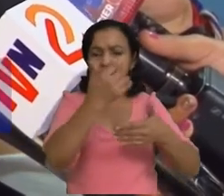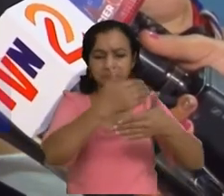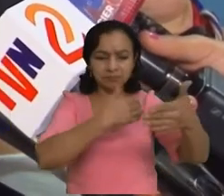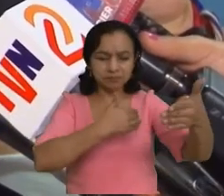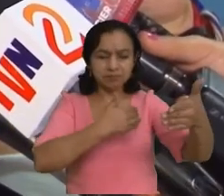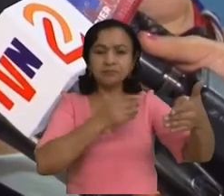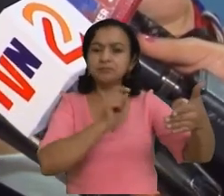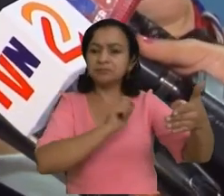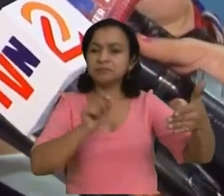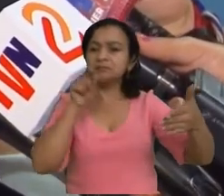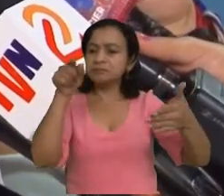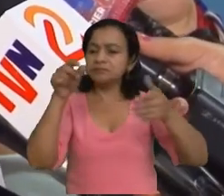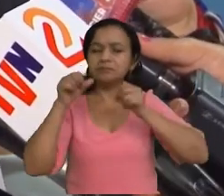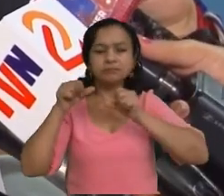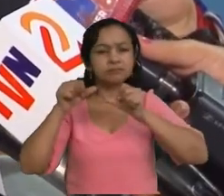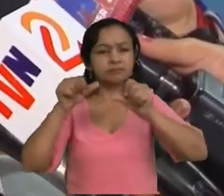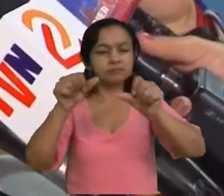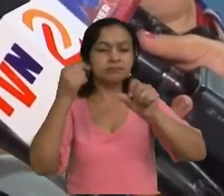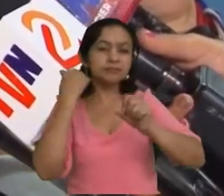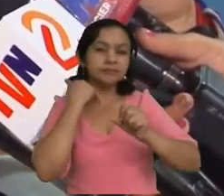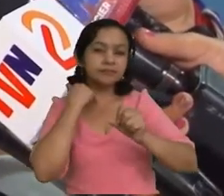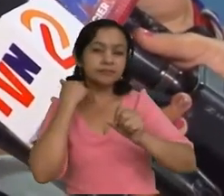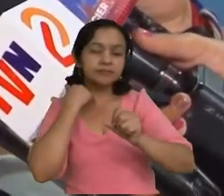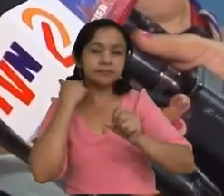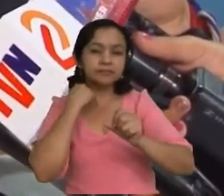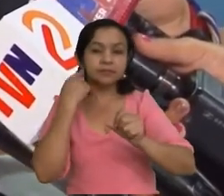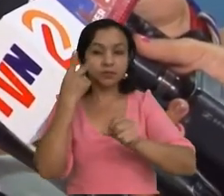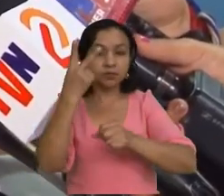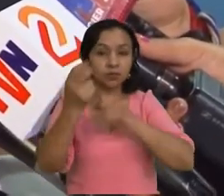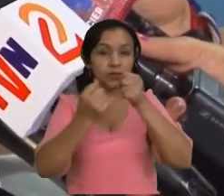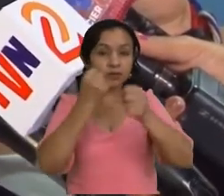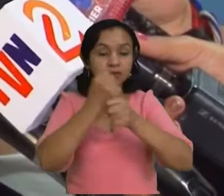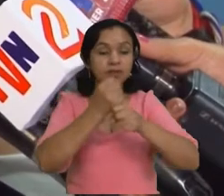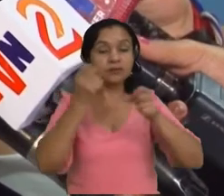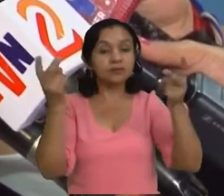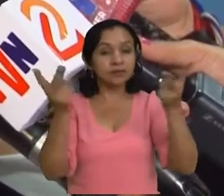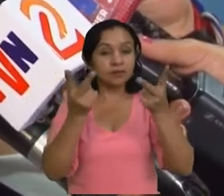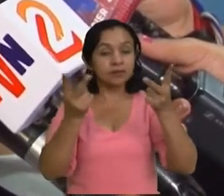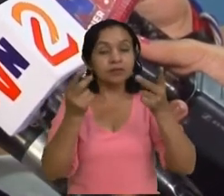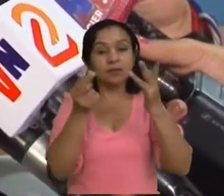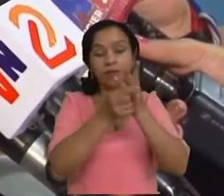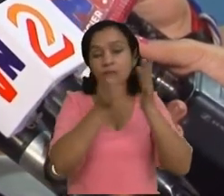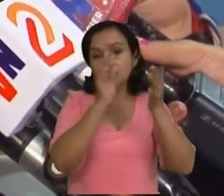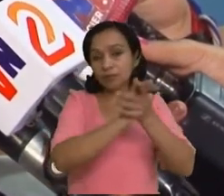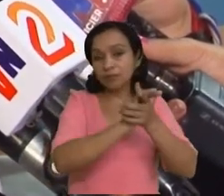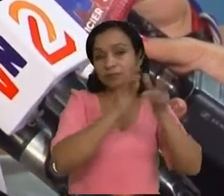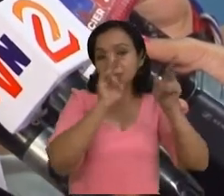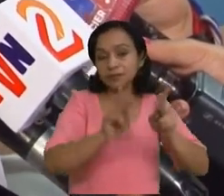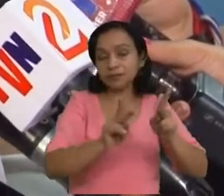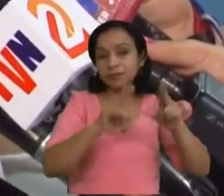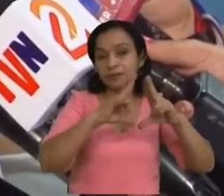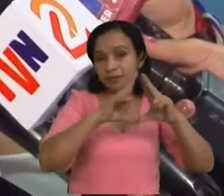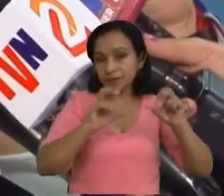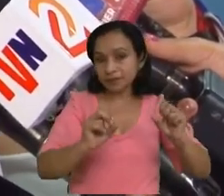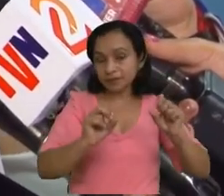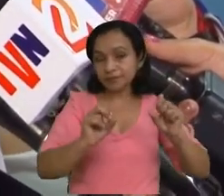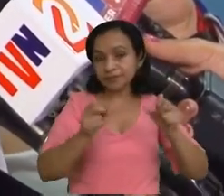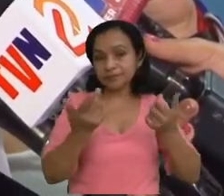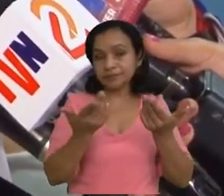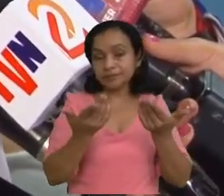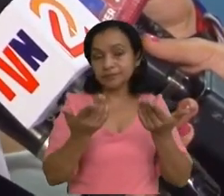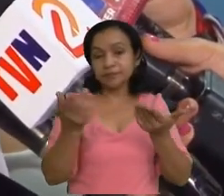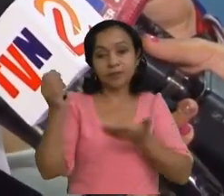la residencia permanente, siempre y cuando tenga 2 años de haber estado casado con nicaragüense. En el caso de ser